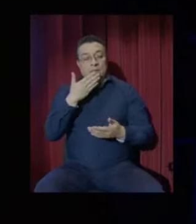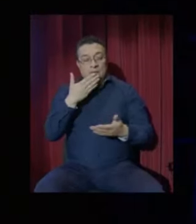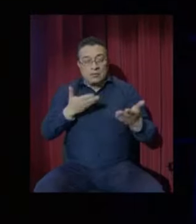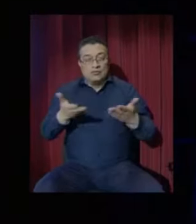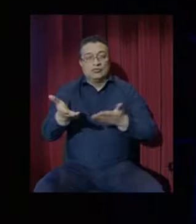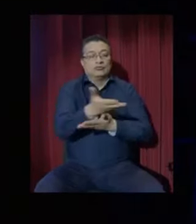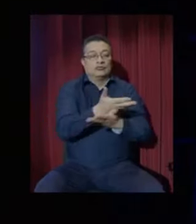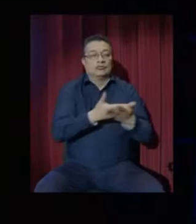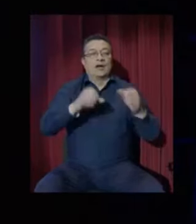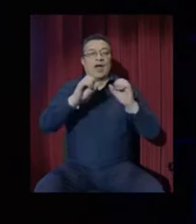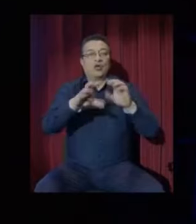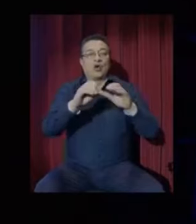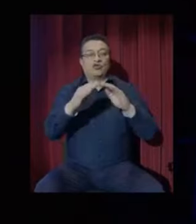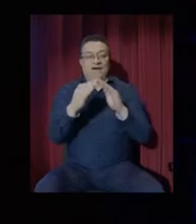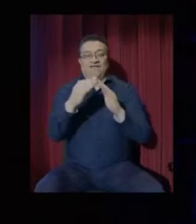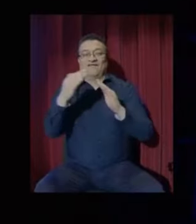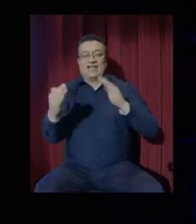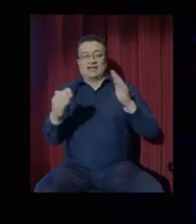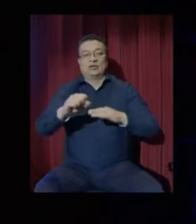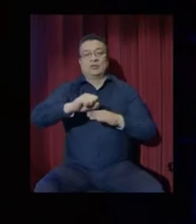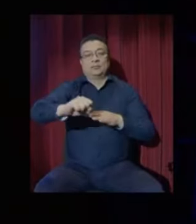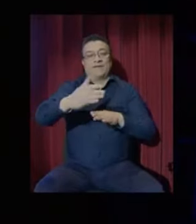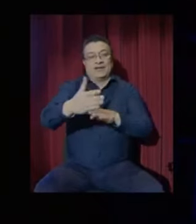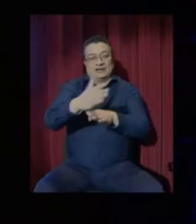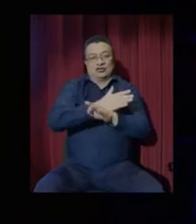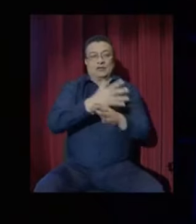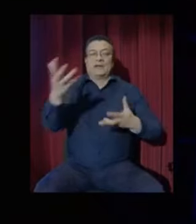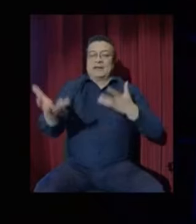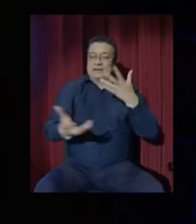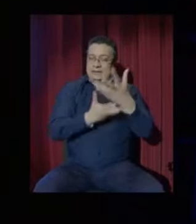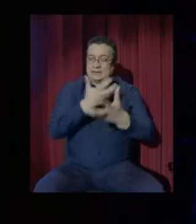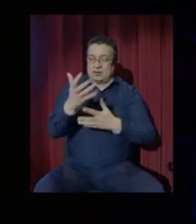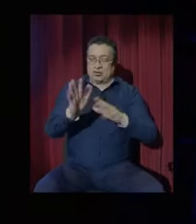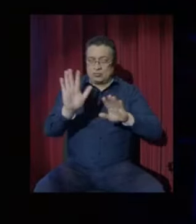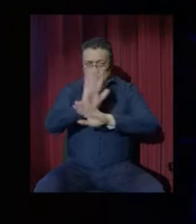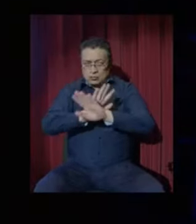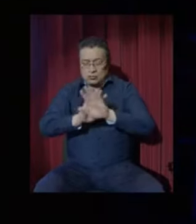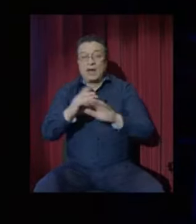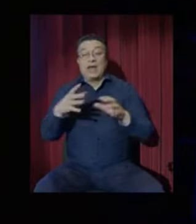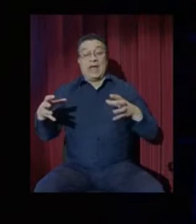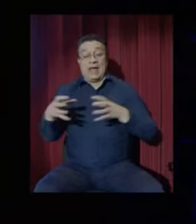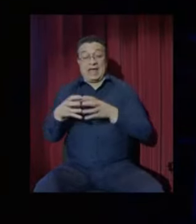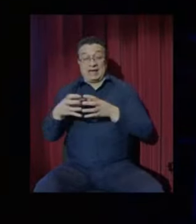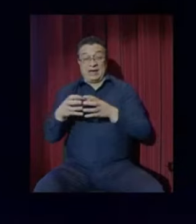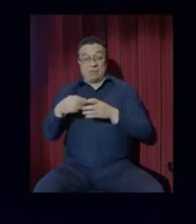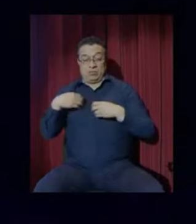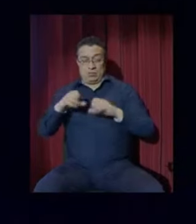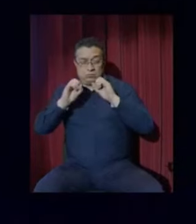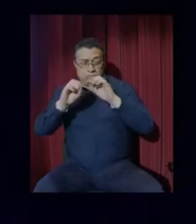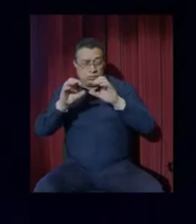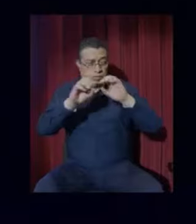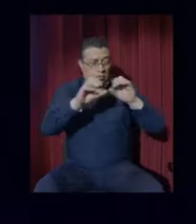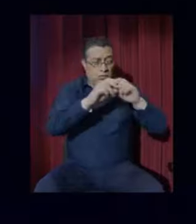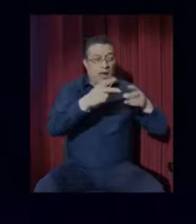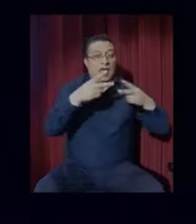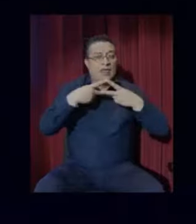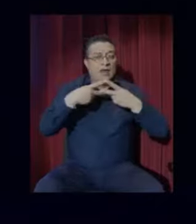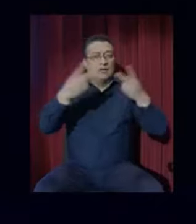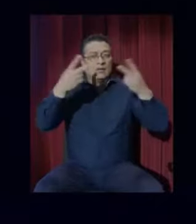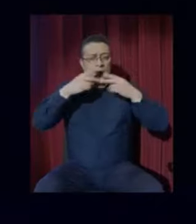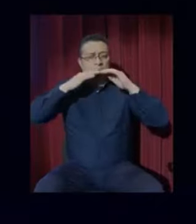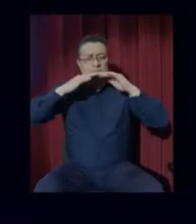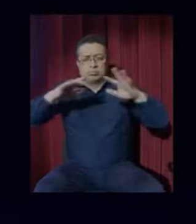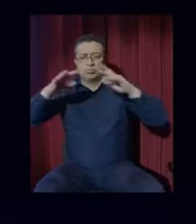de vecinos y vecinas en la prevención de incendios y junto al equipo de prevención la difusión de distintas